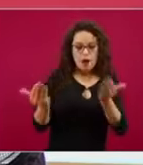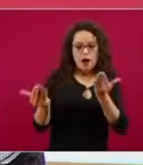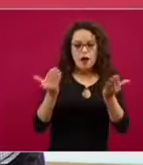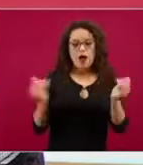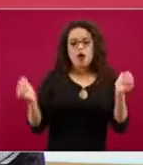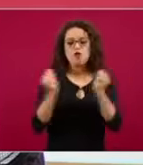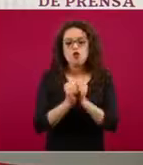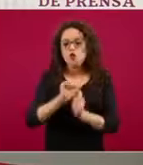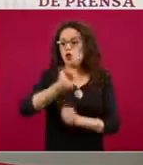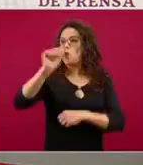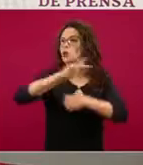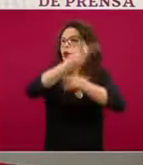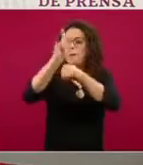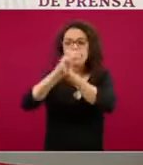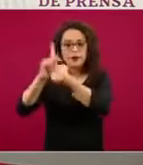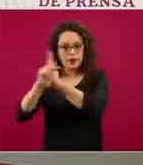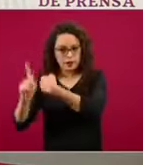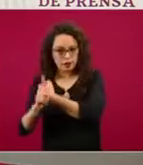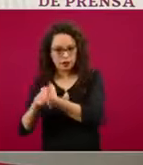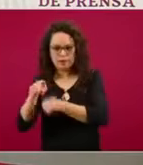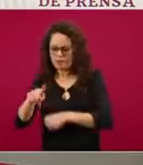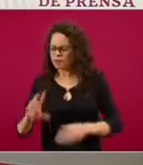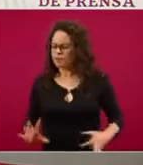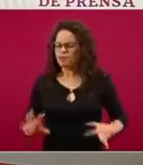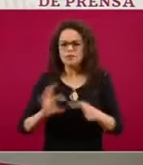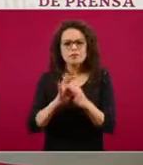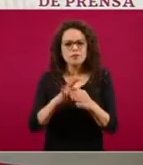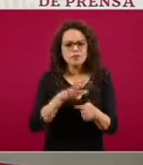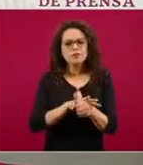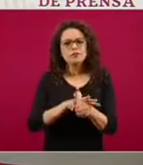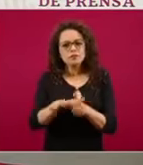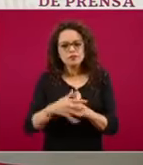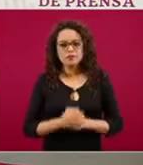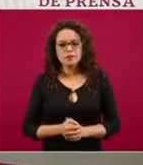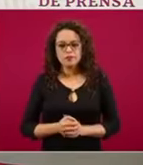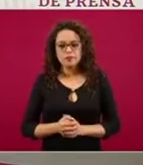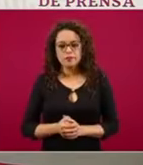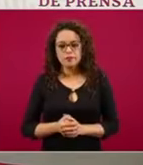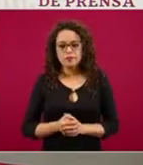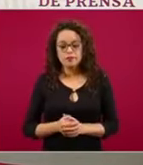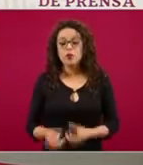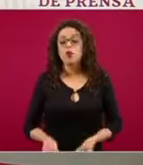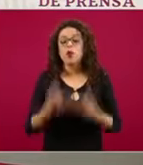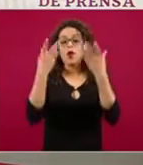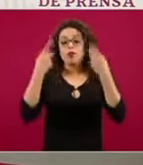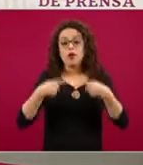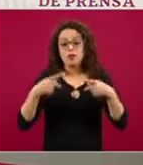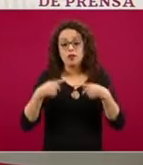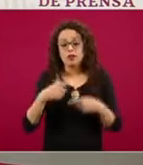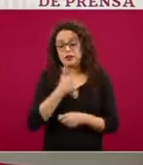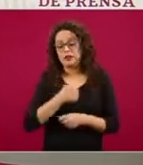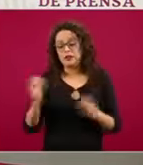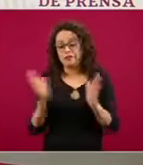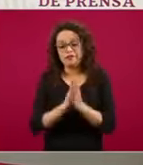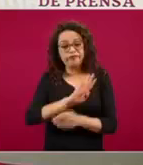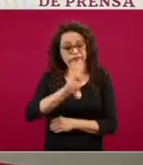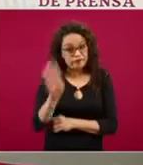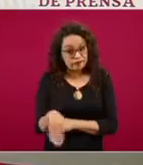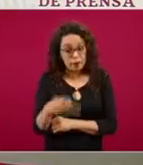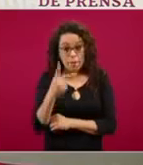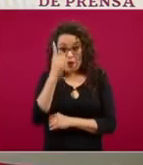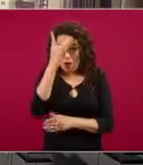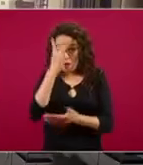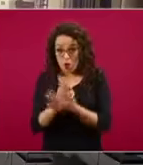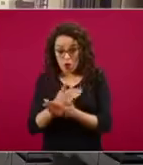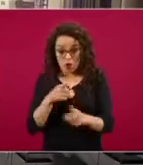otros países, tiene que ver con el número de personas que lamentablemente fallecieron, pero ya no solamente del grupo